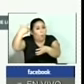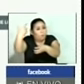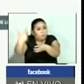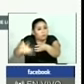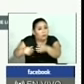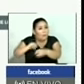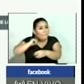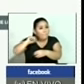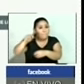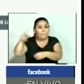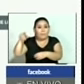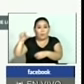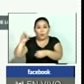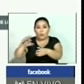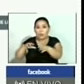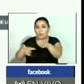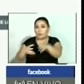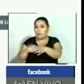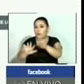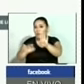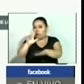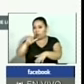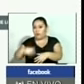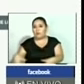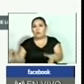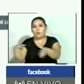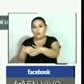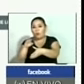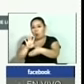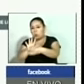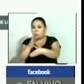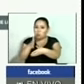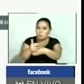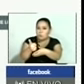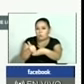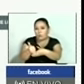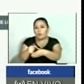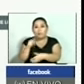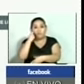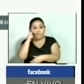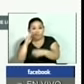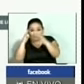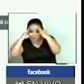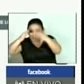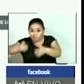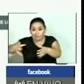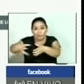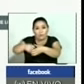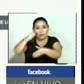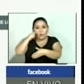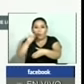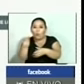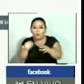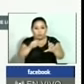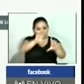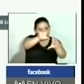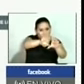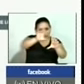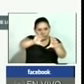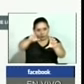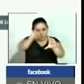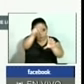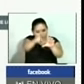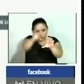para que le ponga mucha atención, moderado 4, estable 72, y también muchísima atención a la gráfica cuando nos muestra que